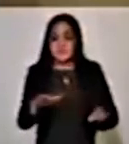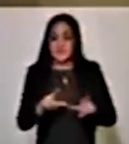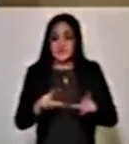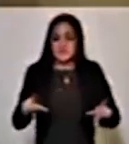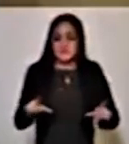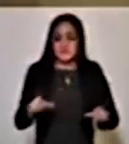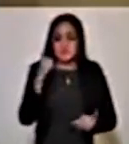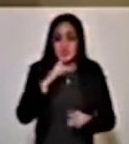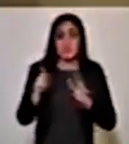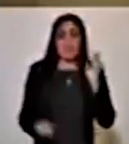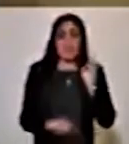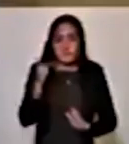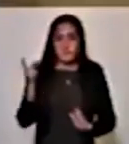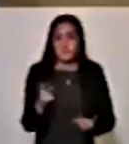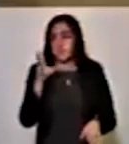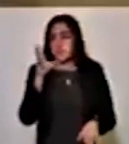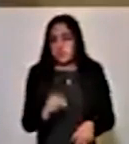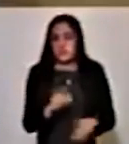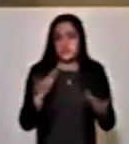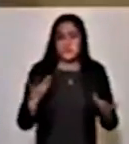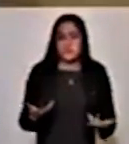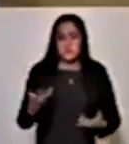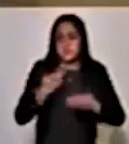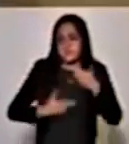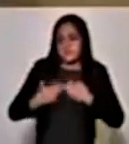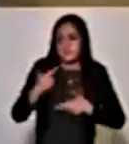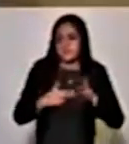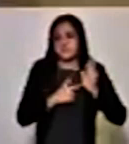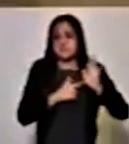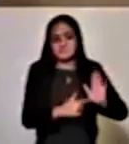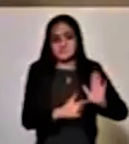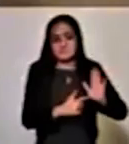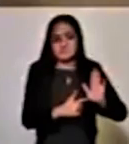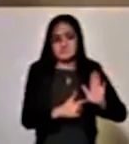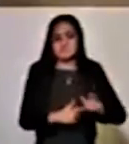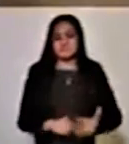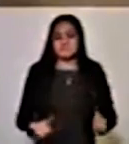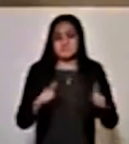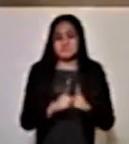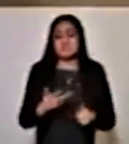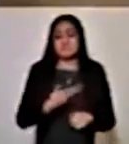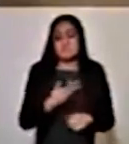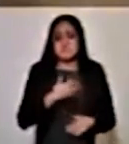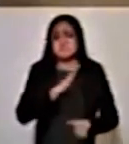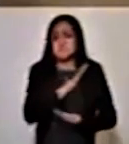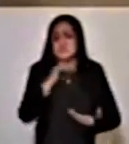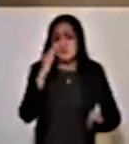para que no vuelvan nuevamente los límites en decretos. Pongámonos